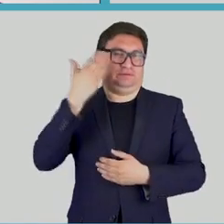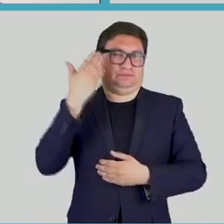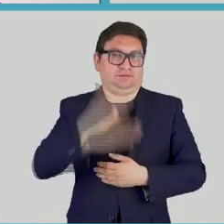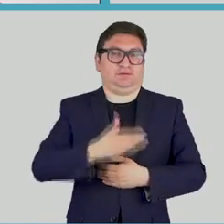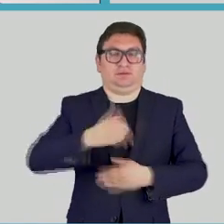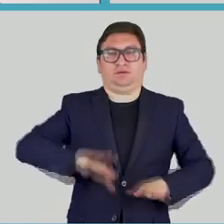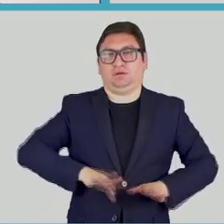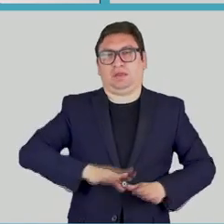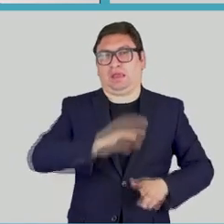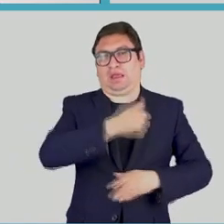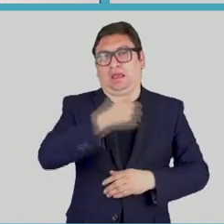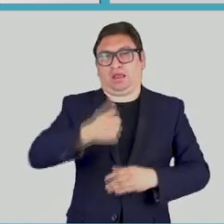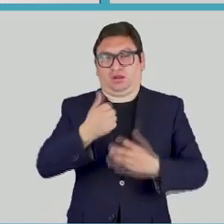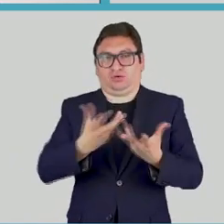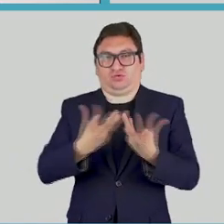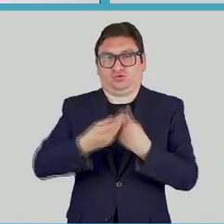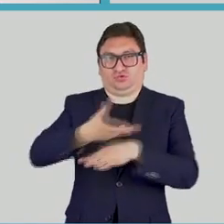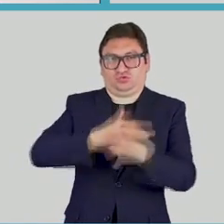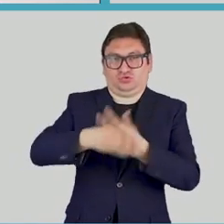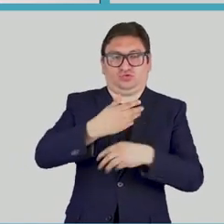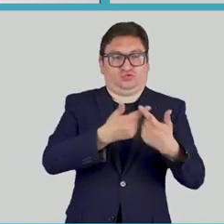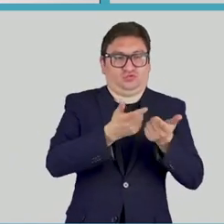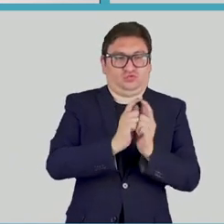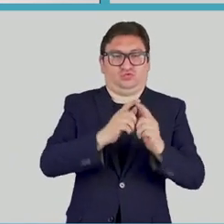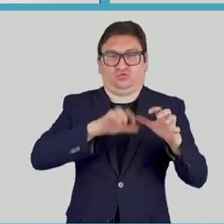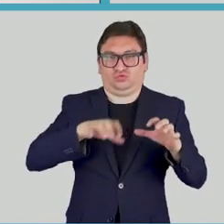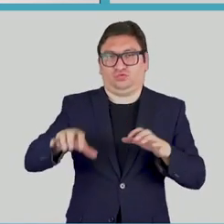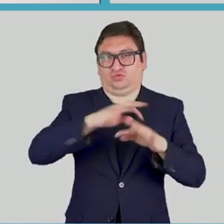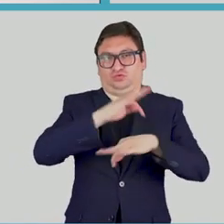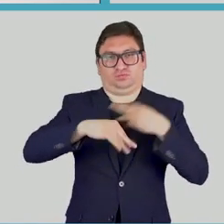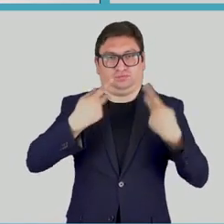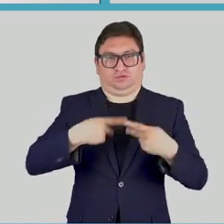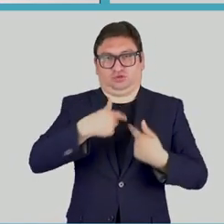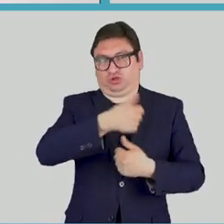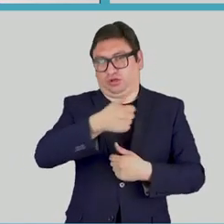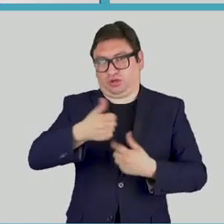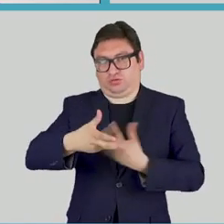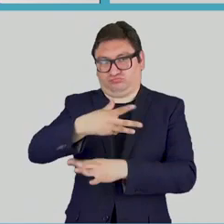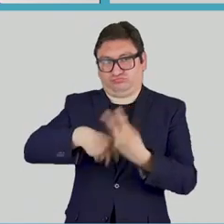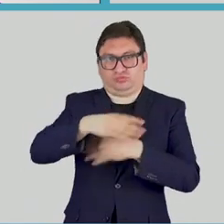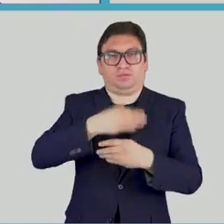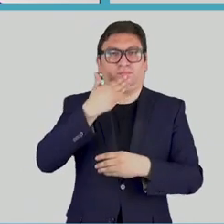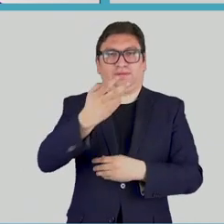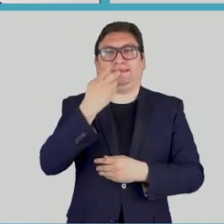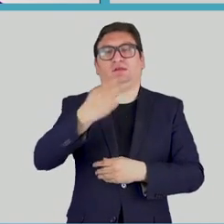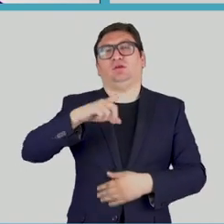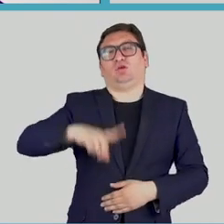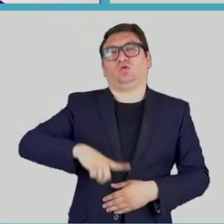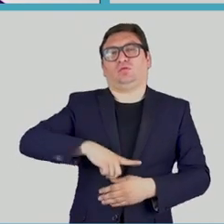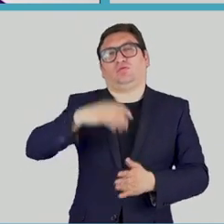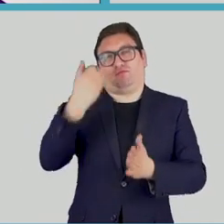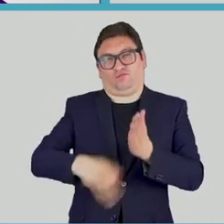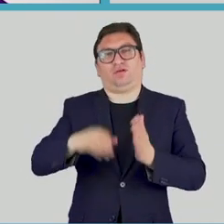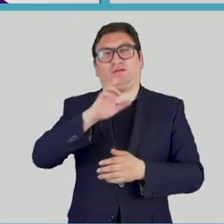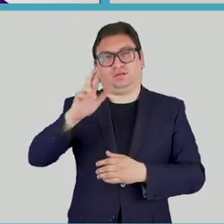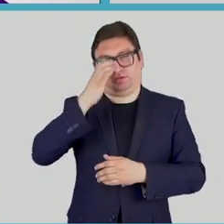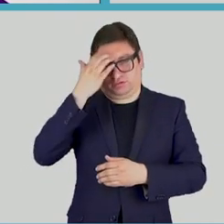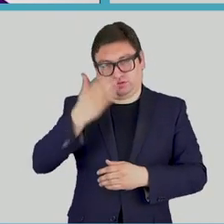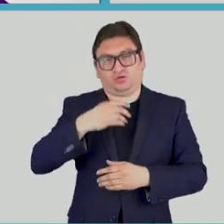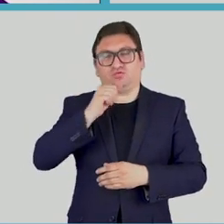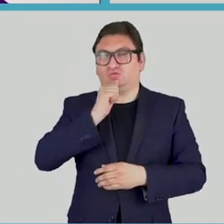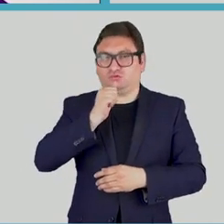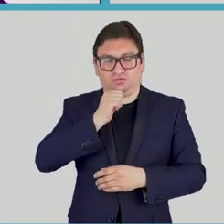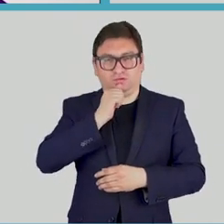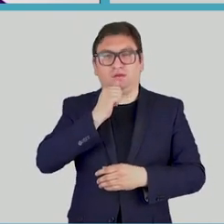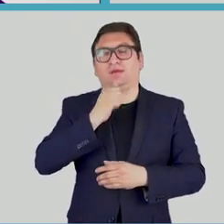representa lo que cada quien podemos aportarle la sociedad de cada grupo cada sector social cada persona es algo que todavía el estado no reconoce o no